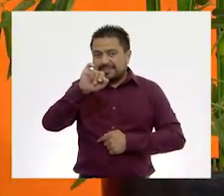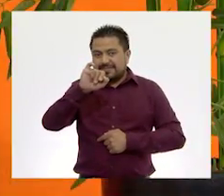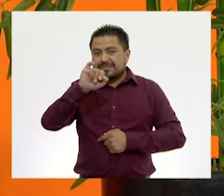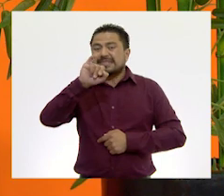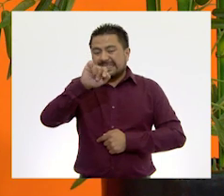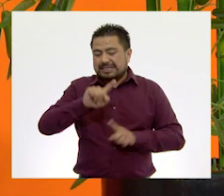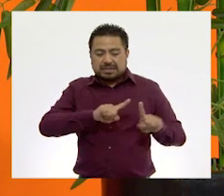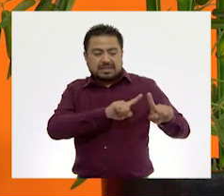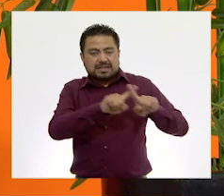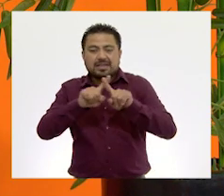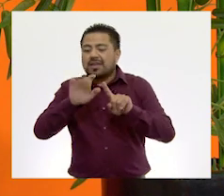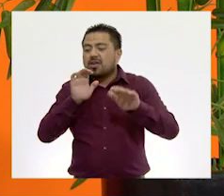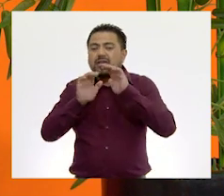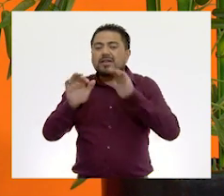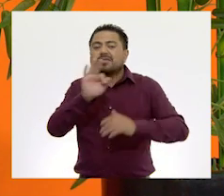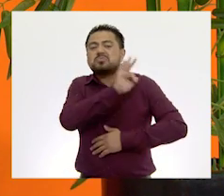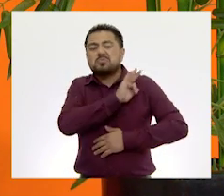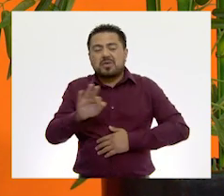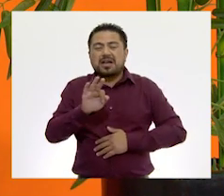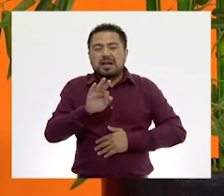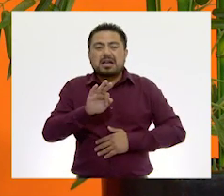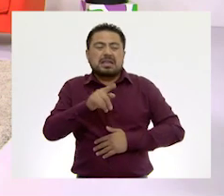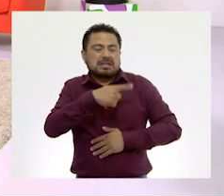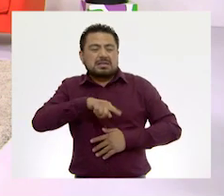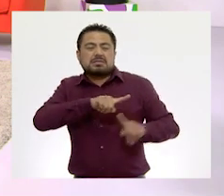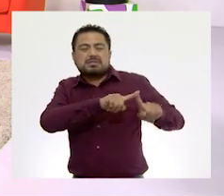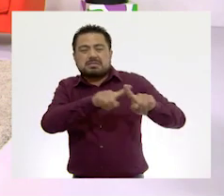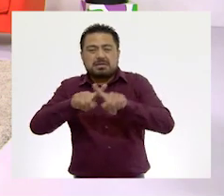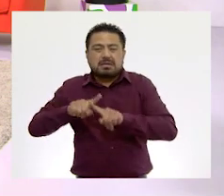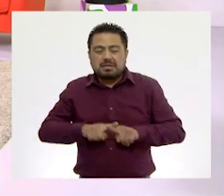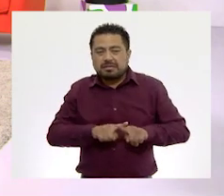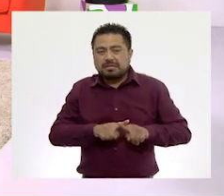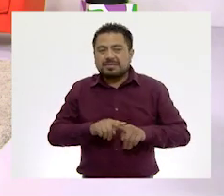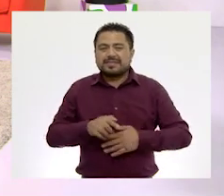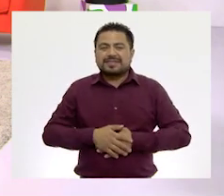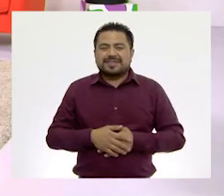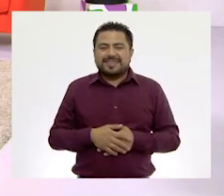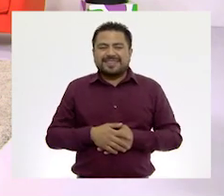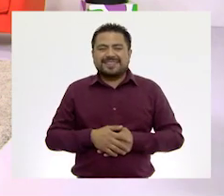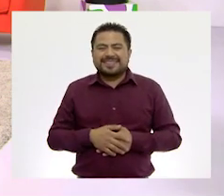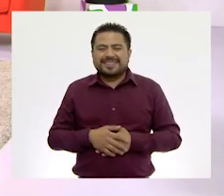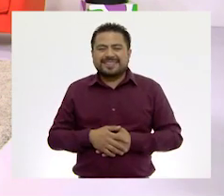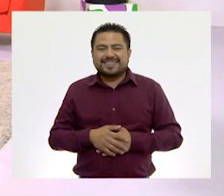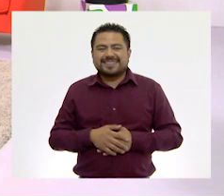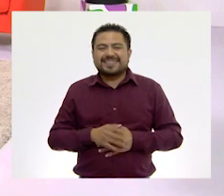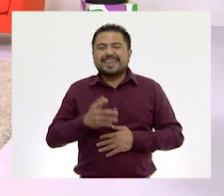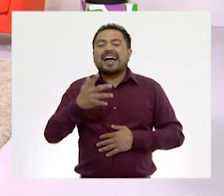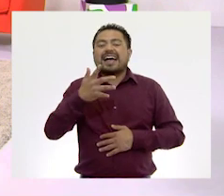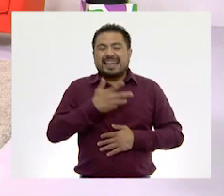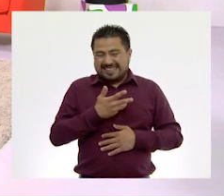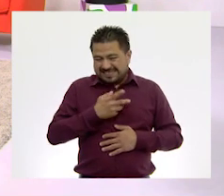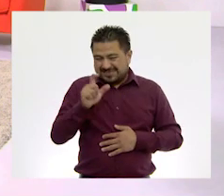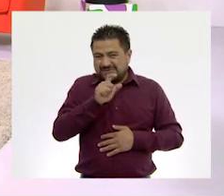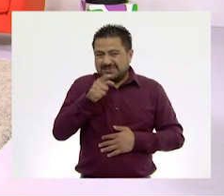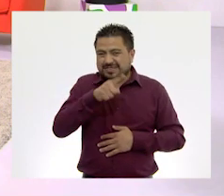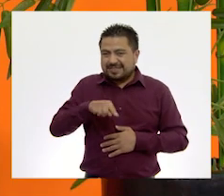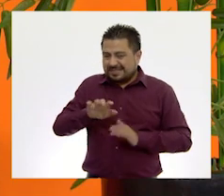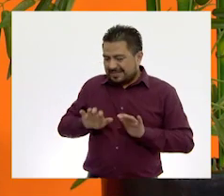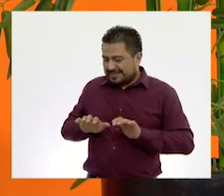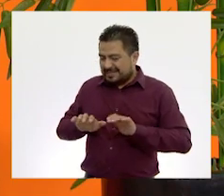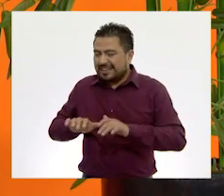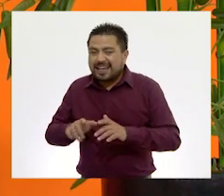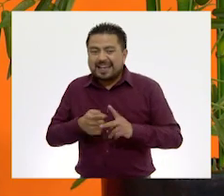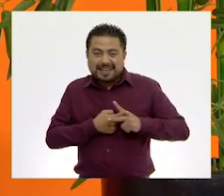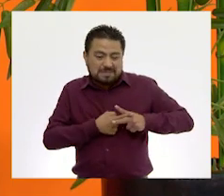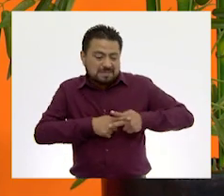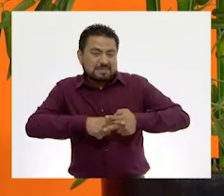ciertas formas de comunicarse en casa pues para resolver estas necesidades del día a día. Y ahí, en el momento en el que ingresan y empiezan